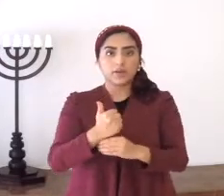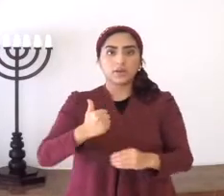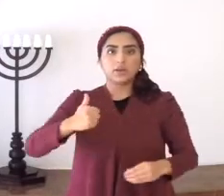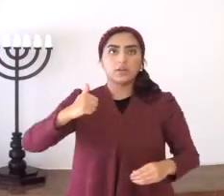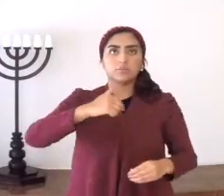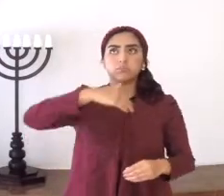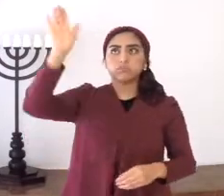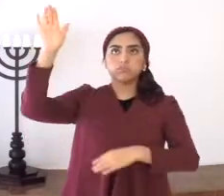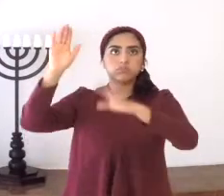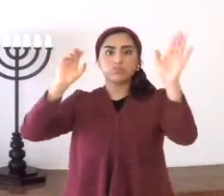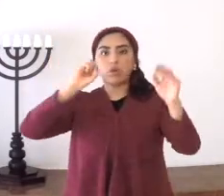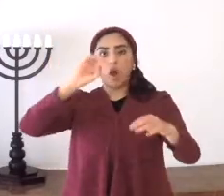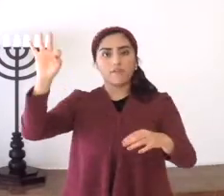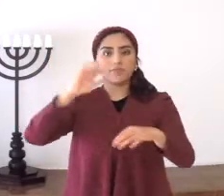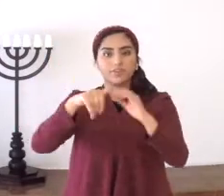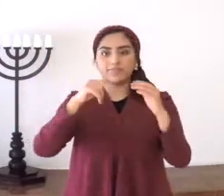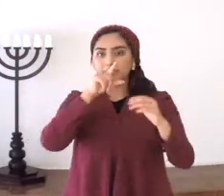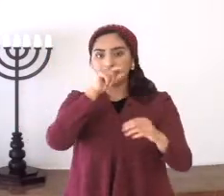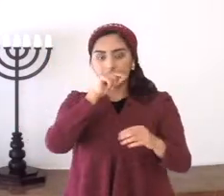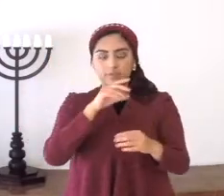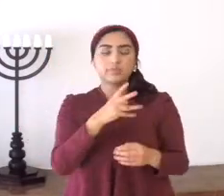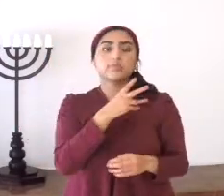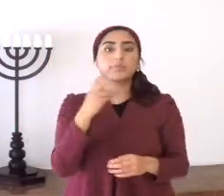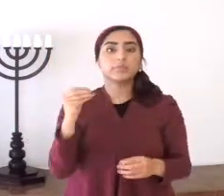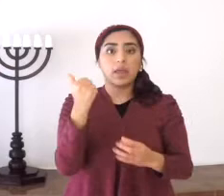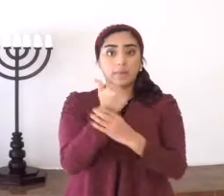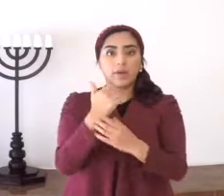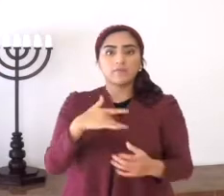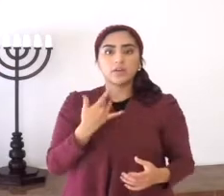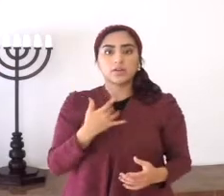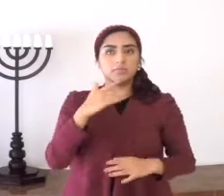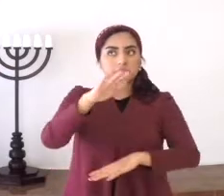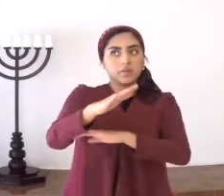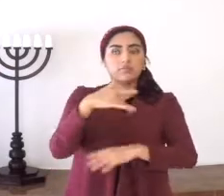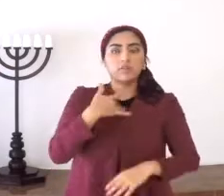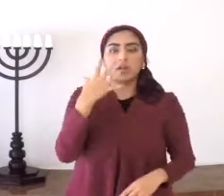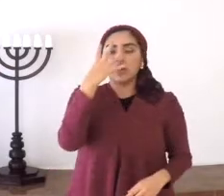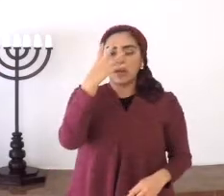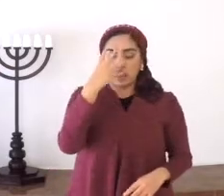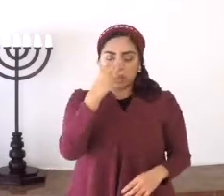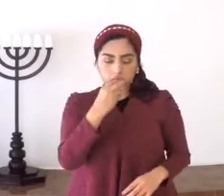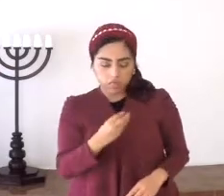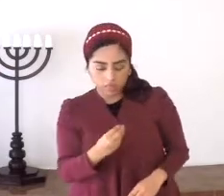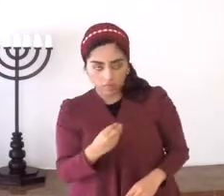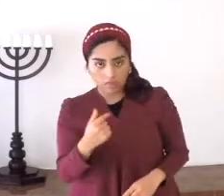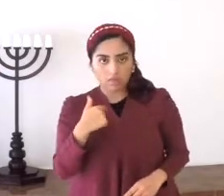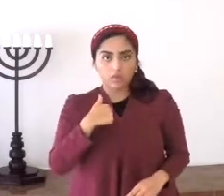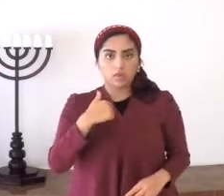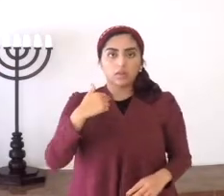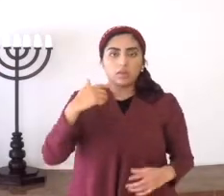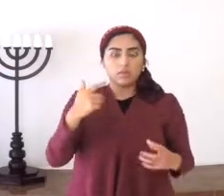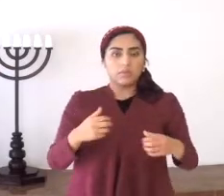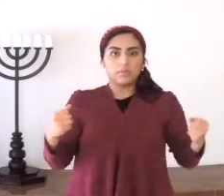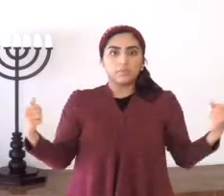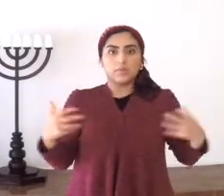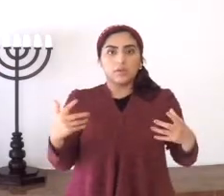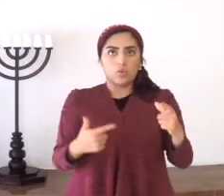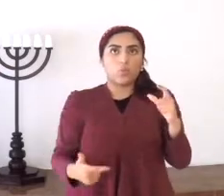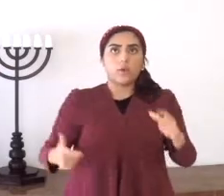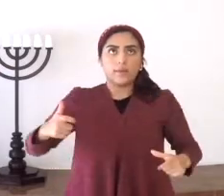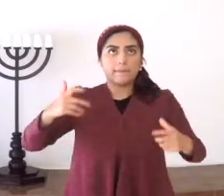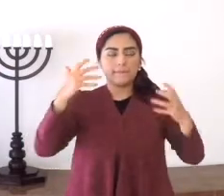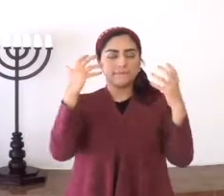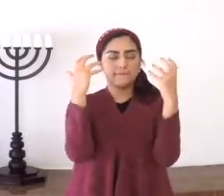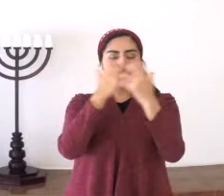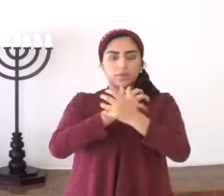cuerpos muertos, y Abraham las ahuyentaba. Mas a la caída del sol sobrecogió el sueño a Abraham, y aquí